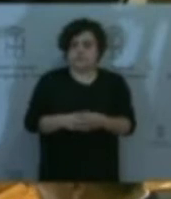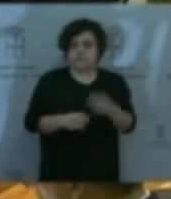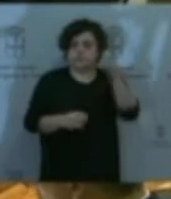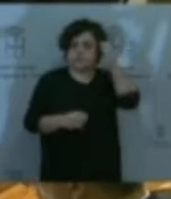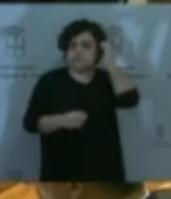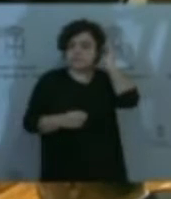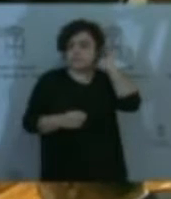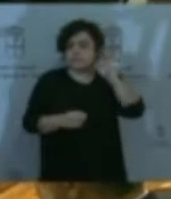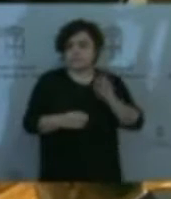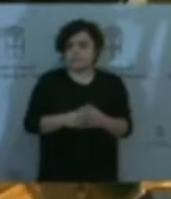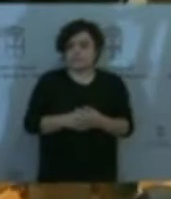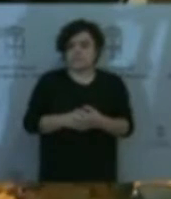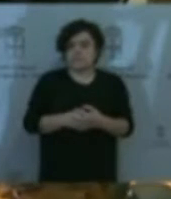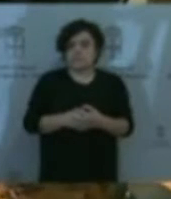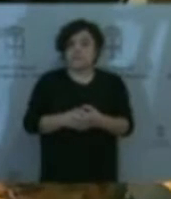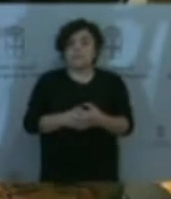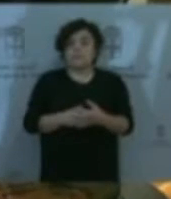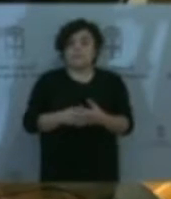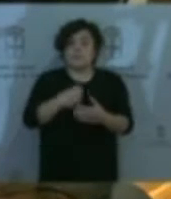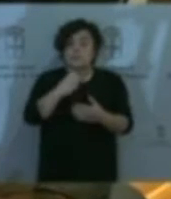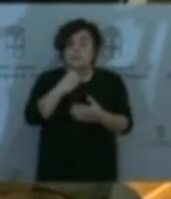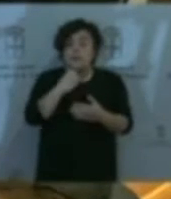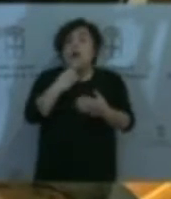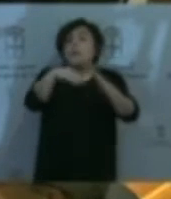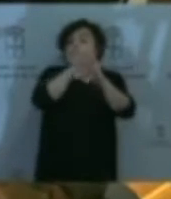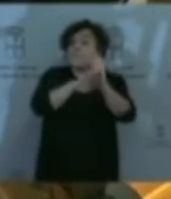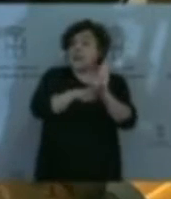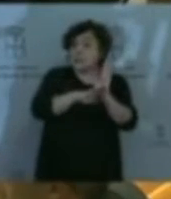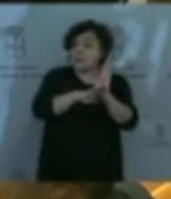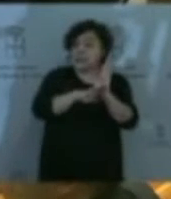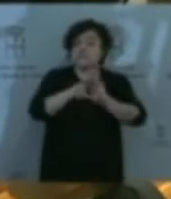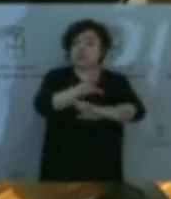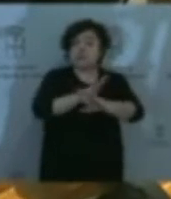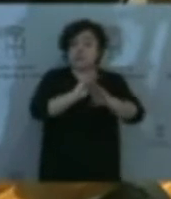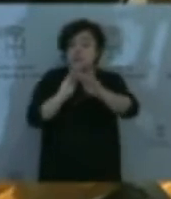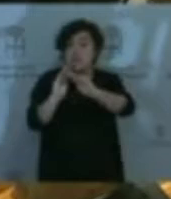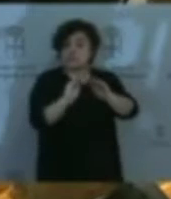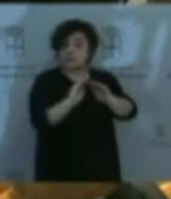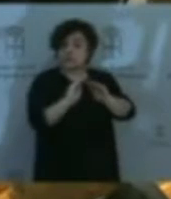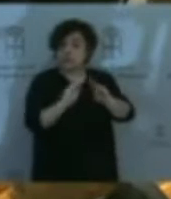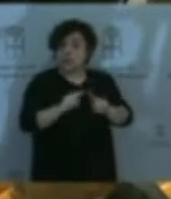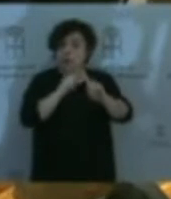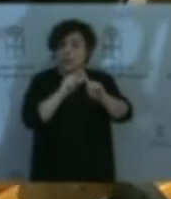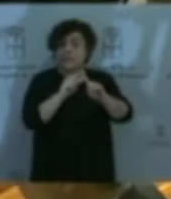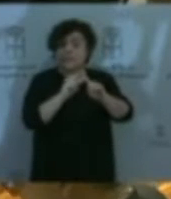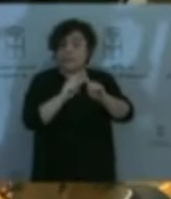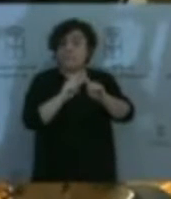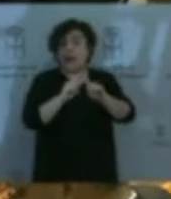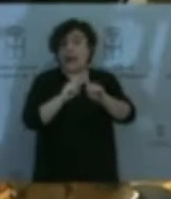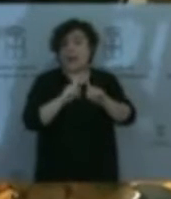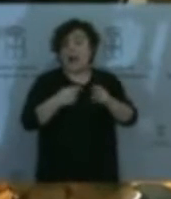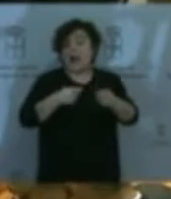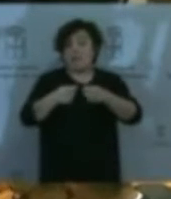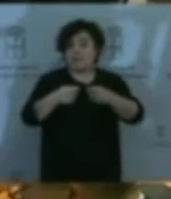¿Qué medidas va a tomar para su consejería para la reapertura de las taquillas de venta de billetes a tiempo completo en las estaciones de autobuses